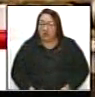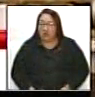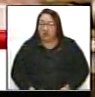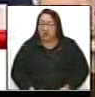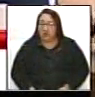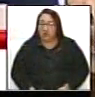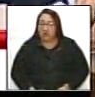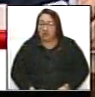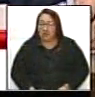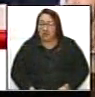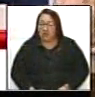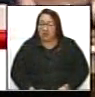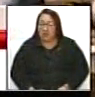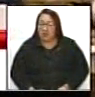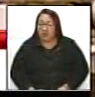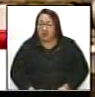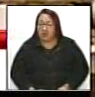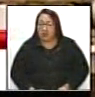de